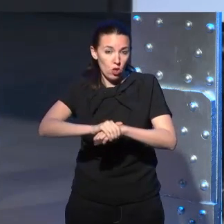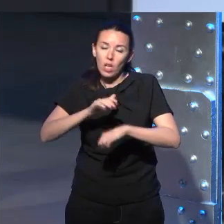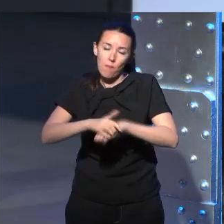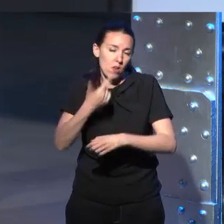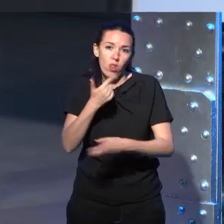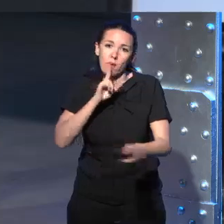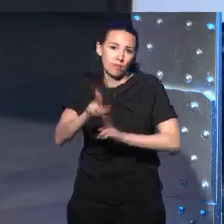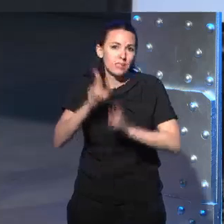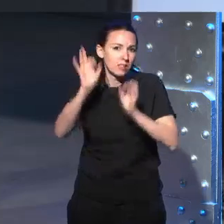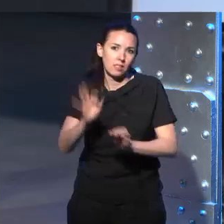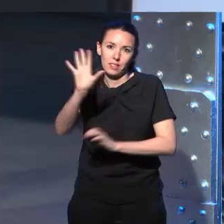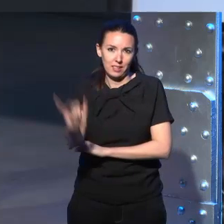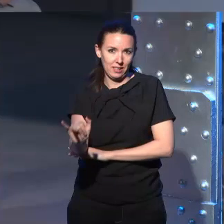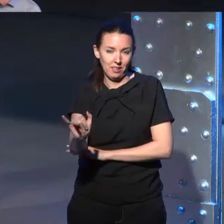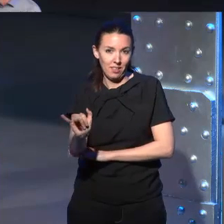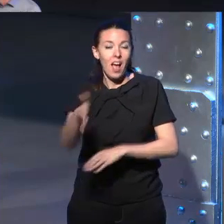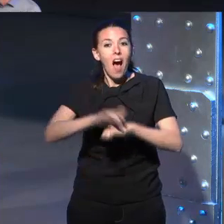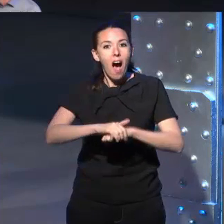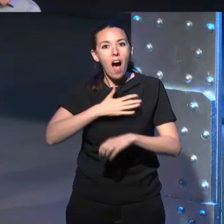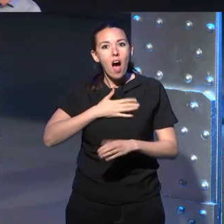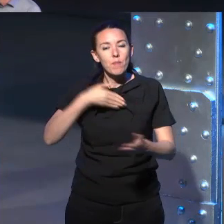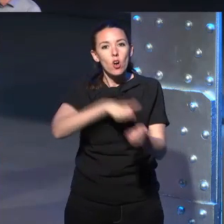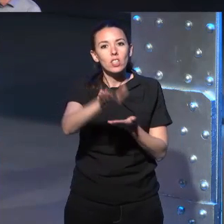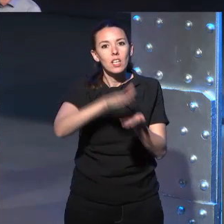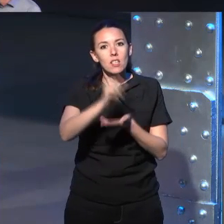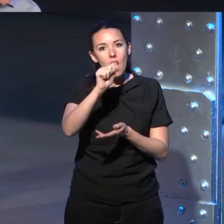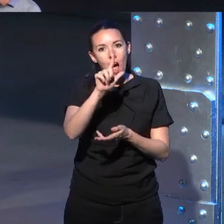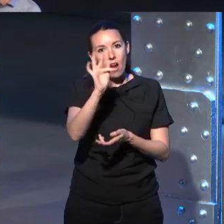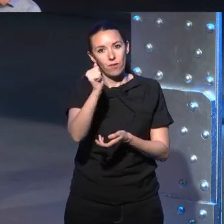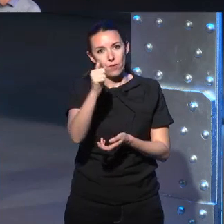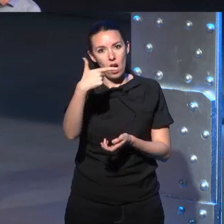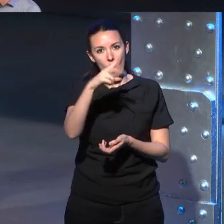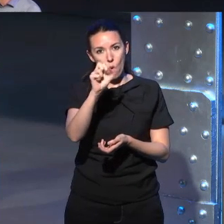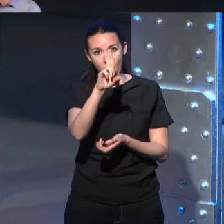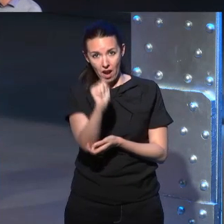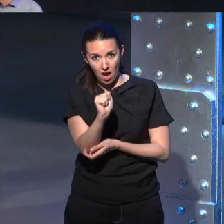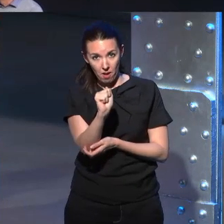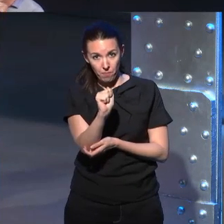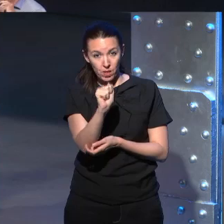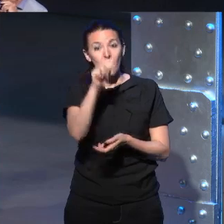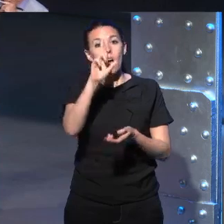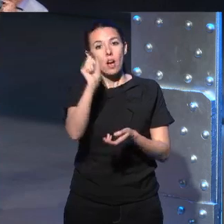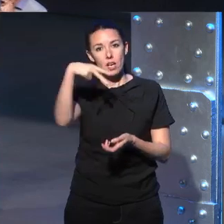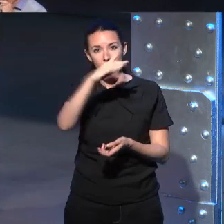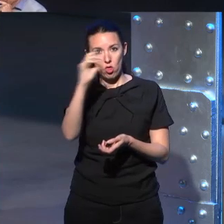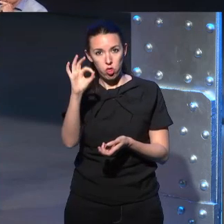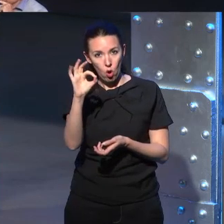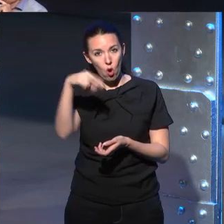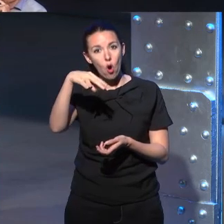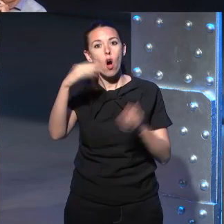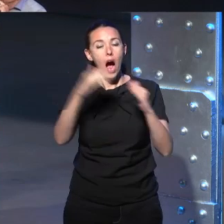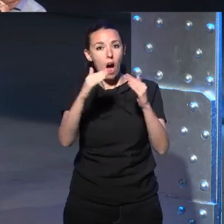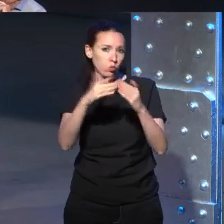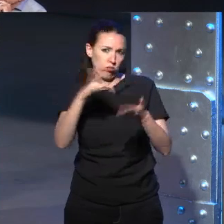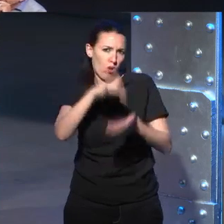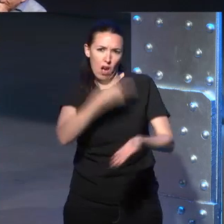siempre hay que decirles que sí. Han sido los amigos de la editorial Alfaguara, de Random House y con los que colaboramos y siempre hacemos